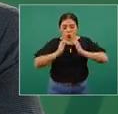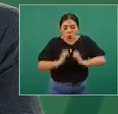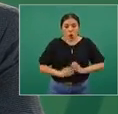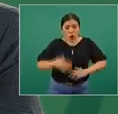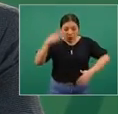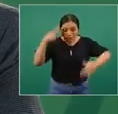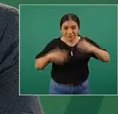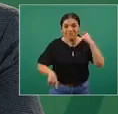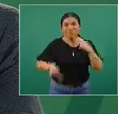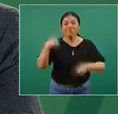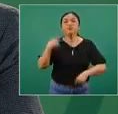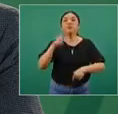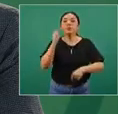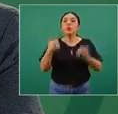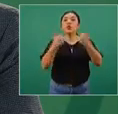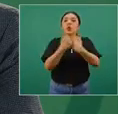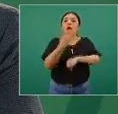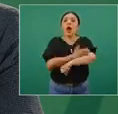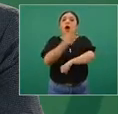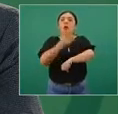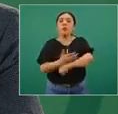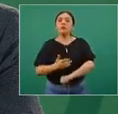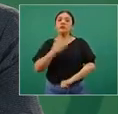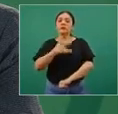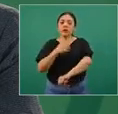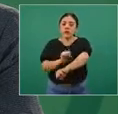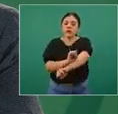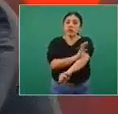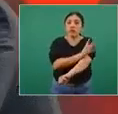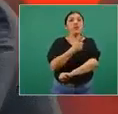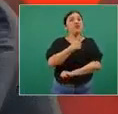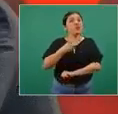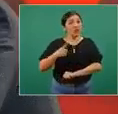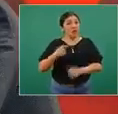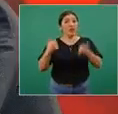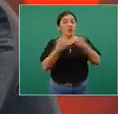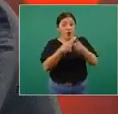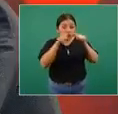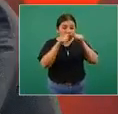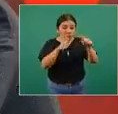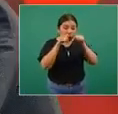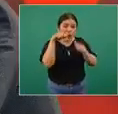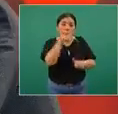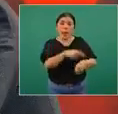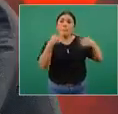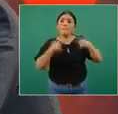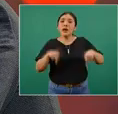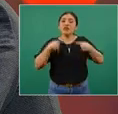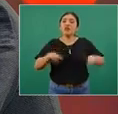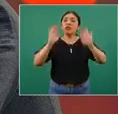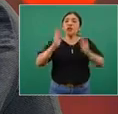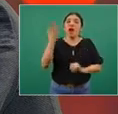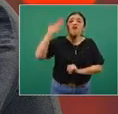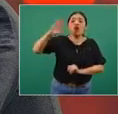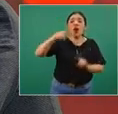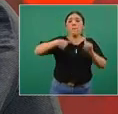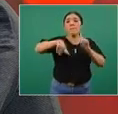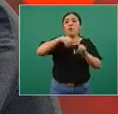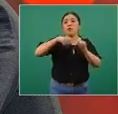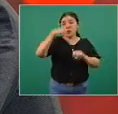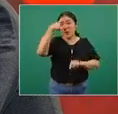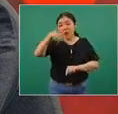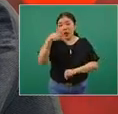en general, el acompañamiento emocional que se tiene que tener a un paciente que ha sido positivo